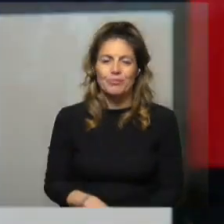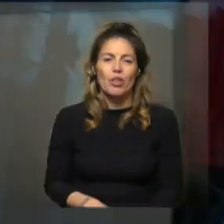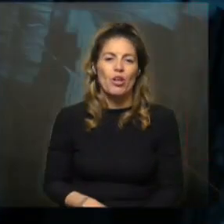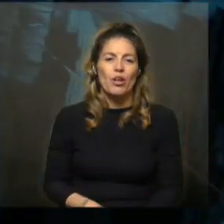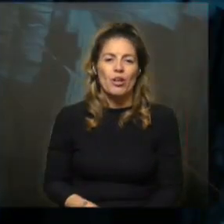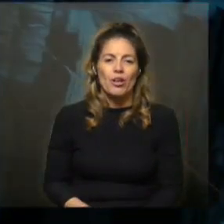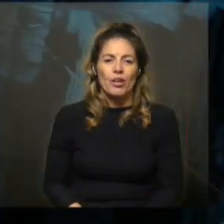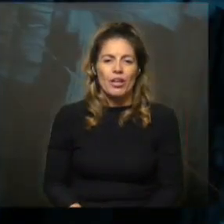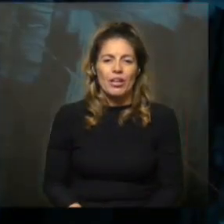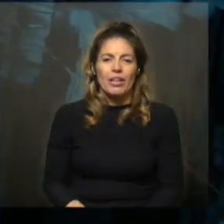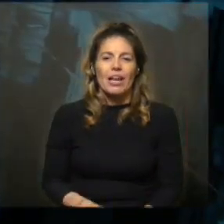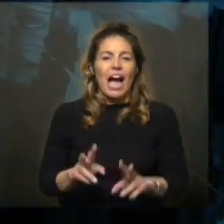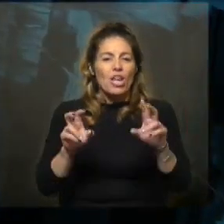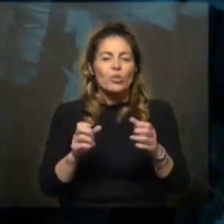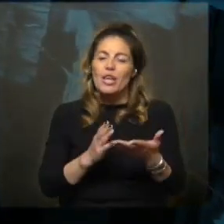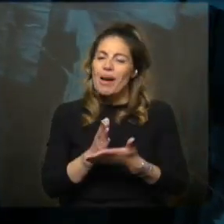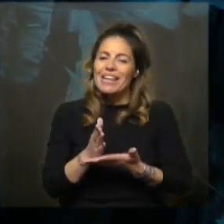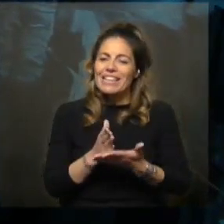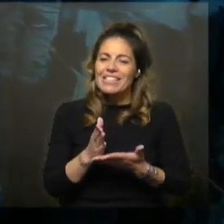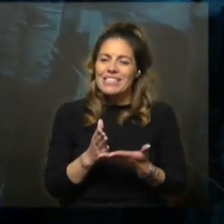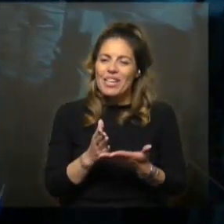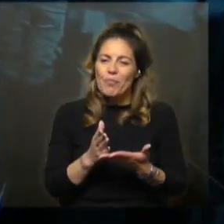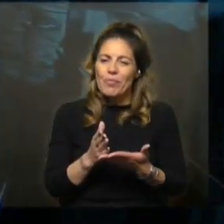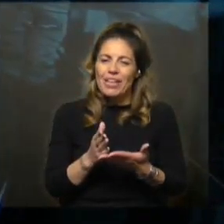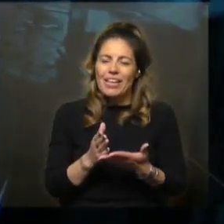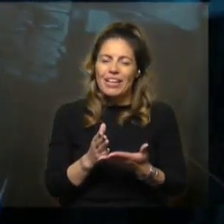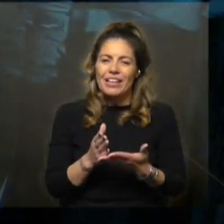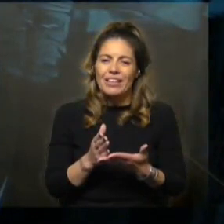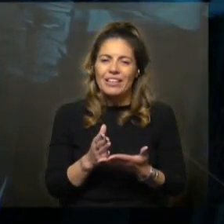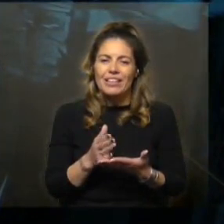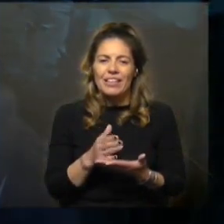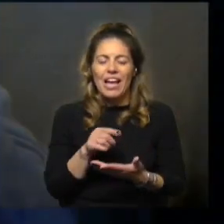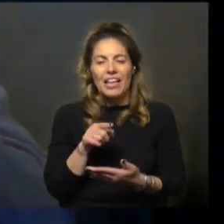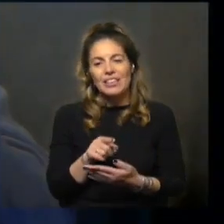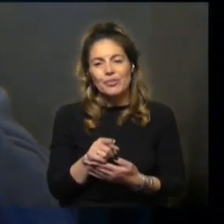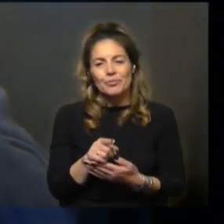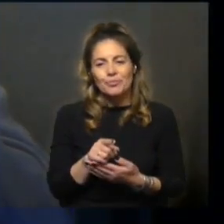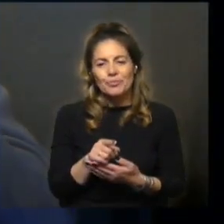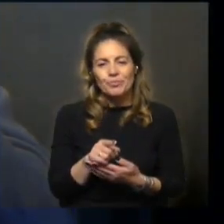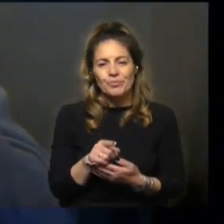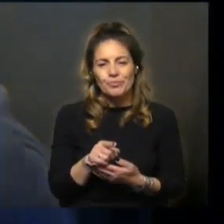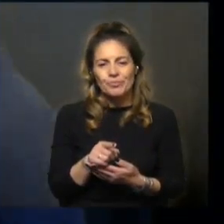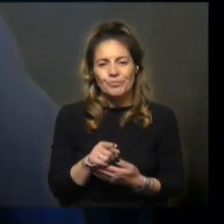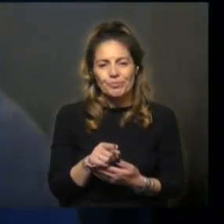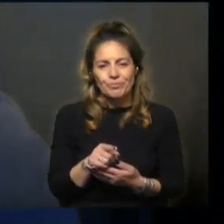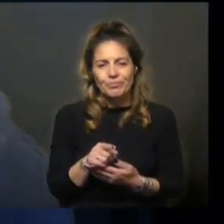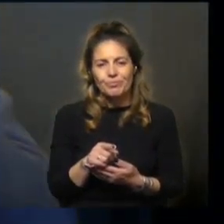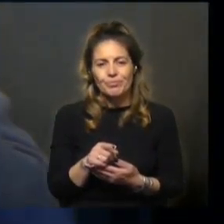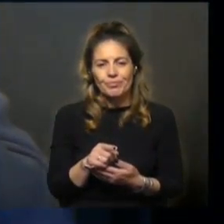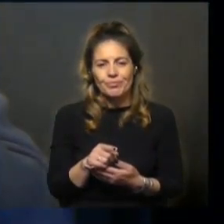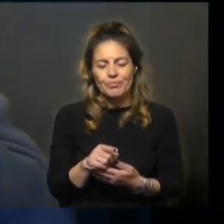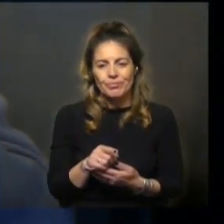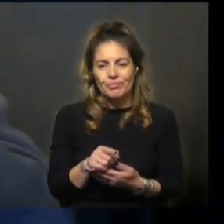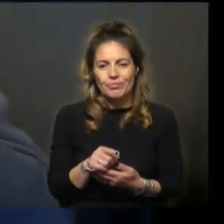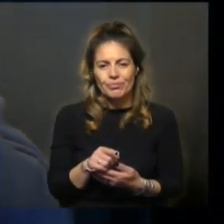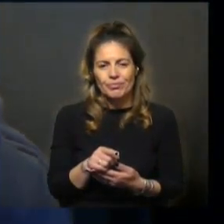eh Hay un tema que siempre estuvo por lo menos ahí este sobrevolando este como cuando como se decía